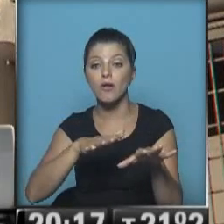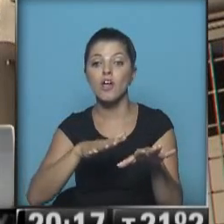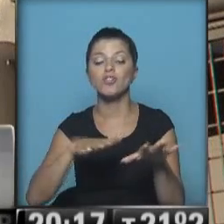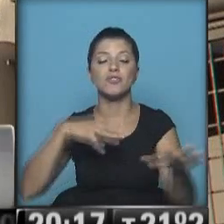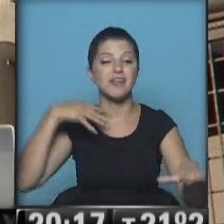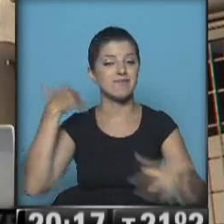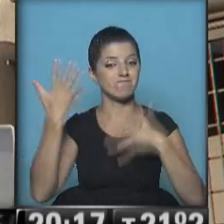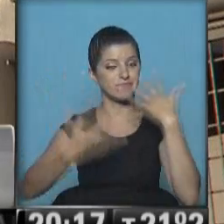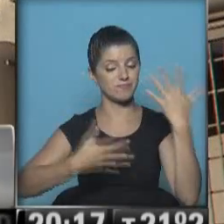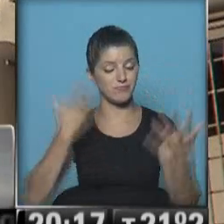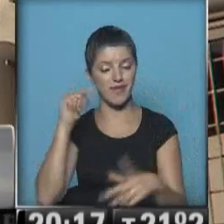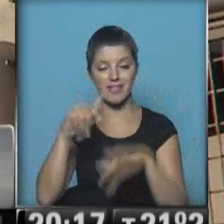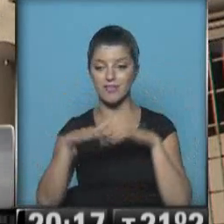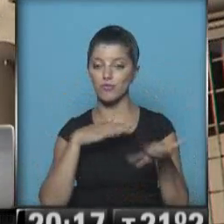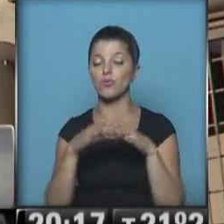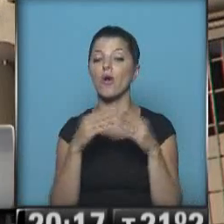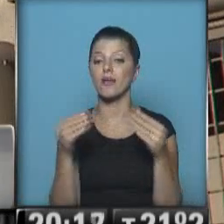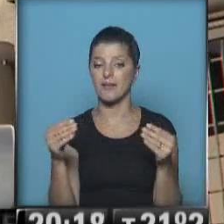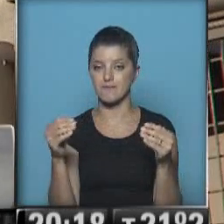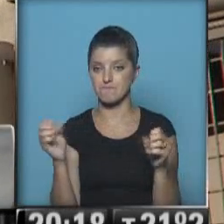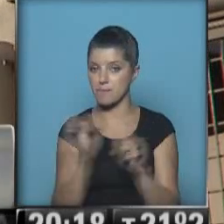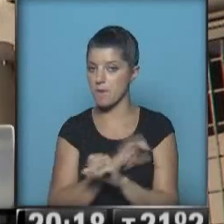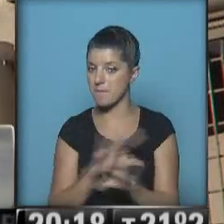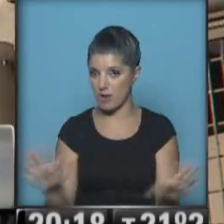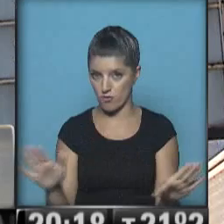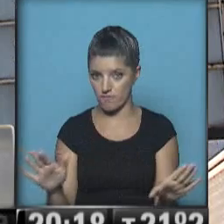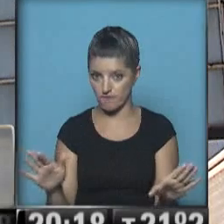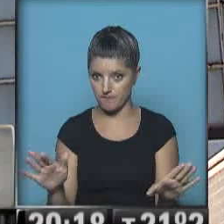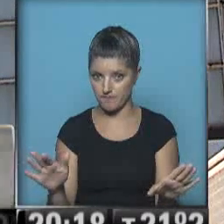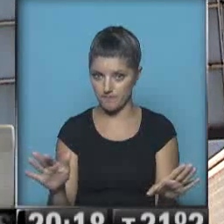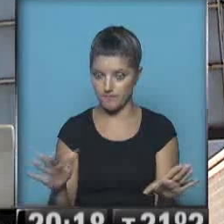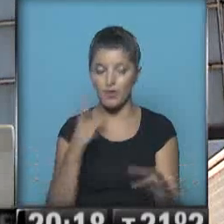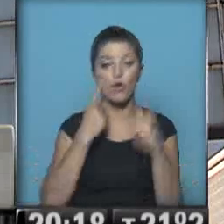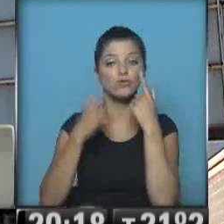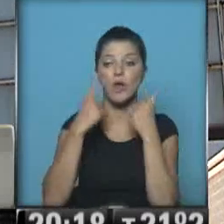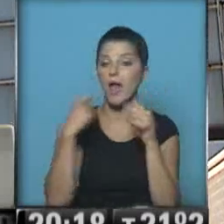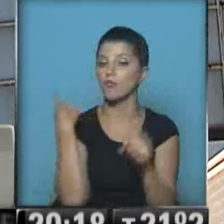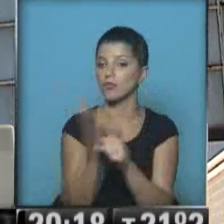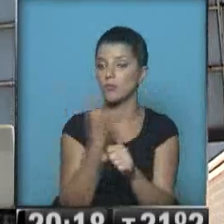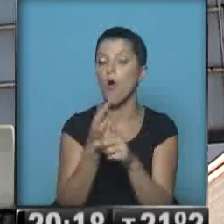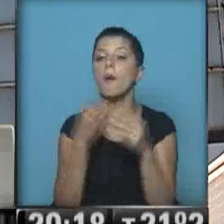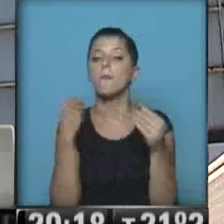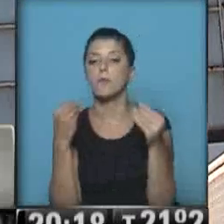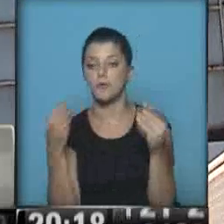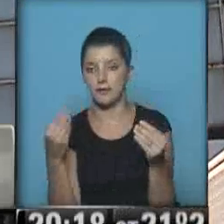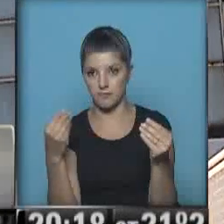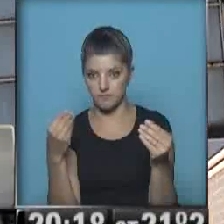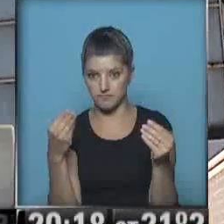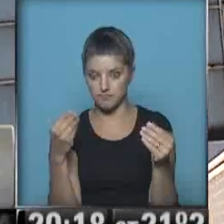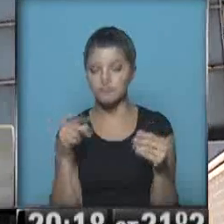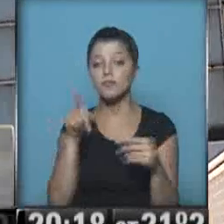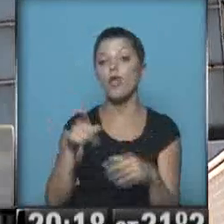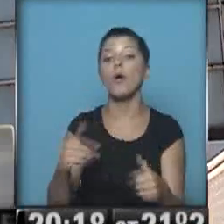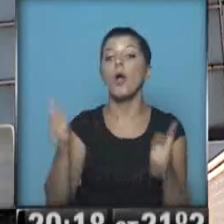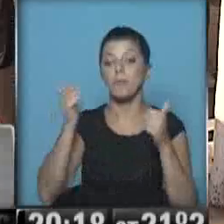gravedad en esta situación se torna cada vez más difícil de controlar porque porque desde la tribuna